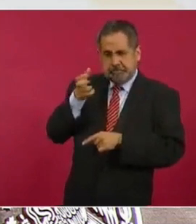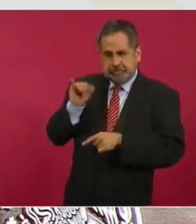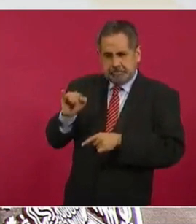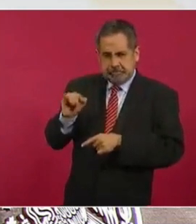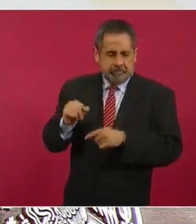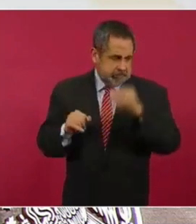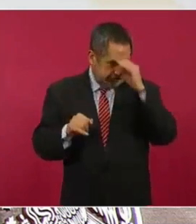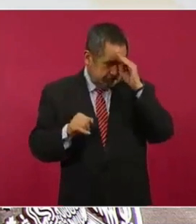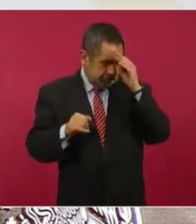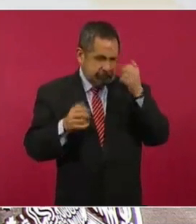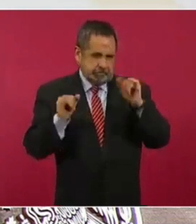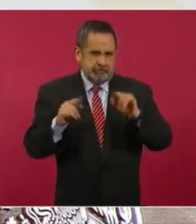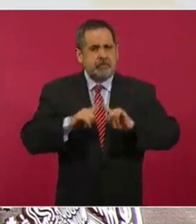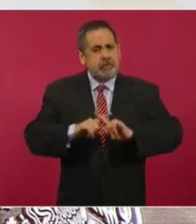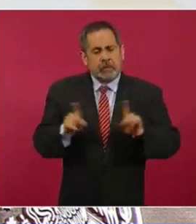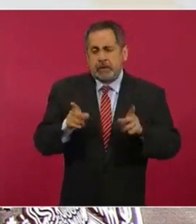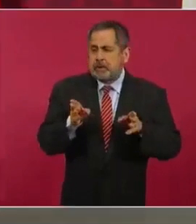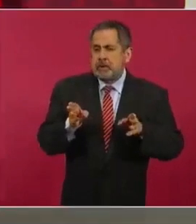distintas.